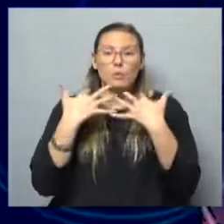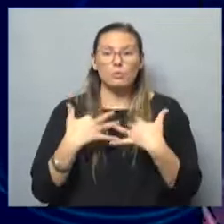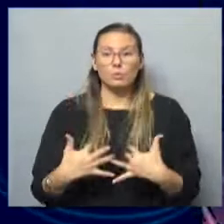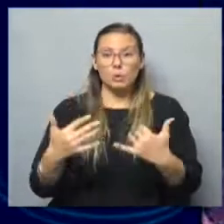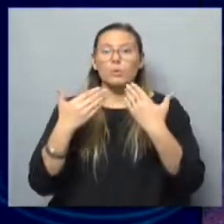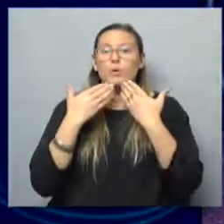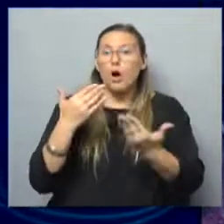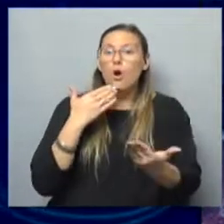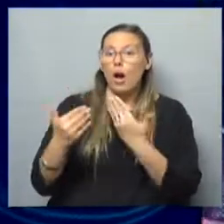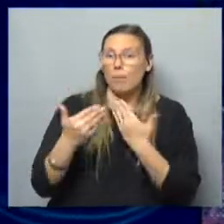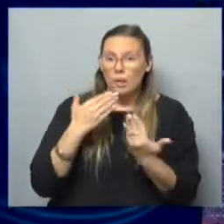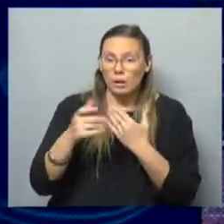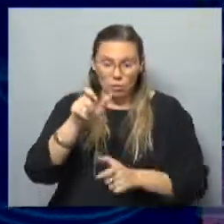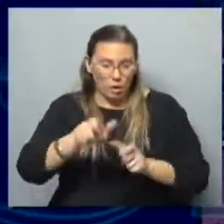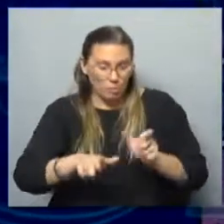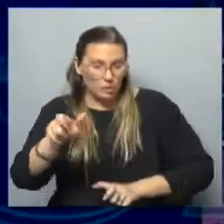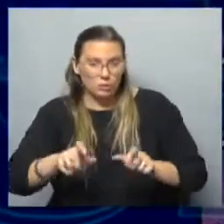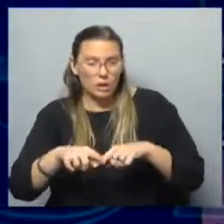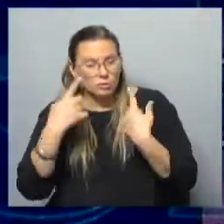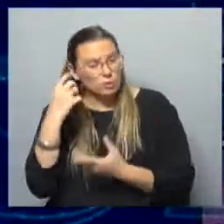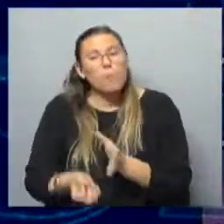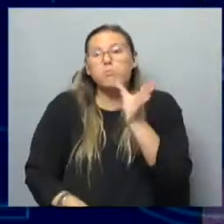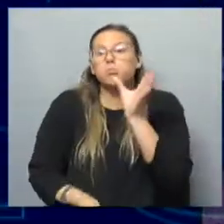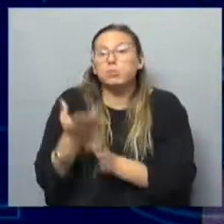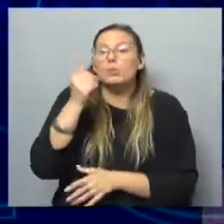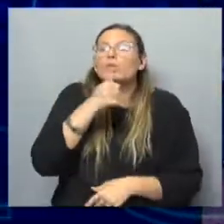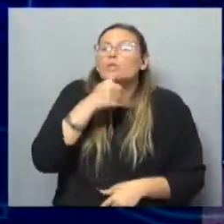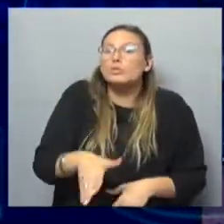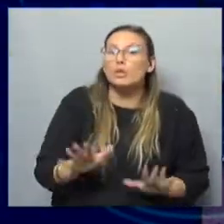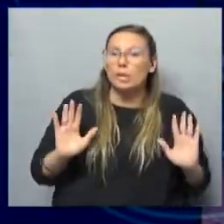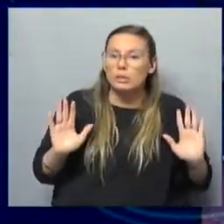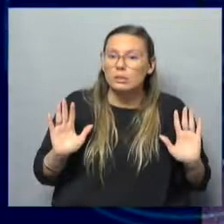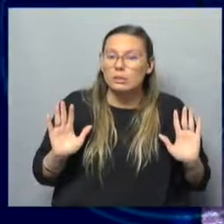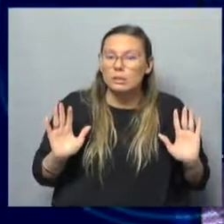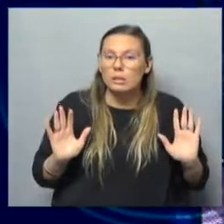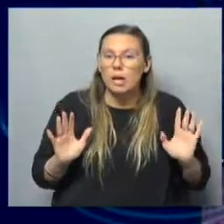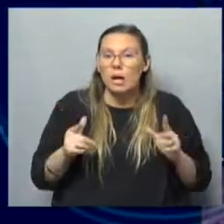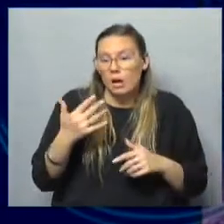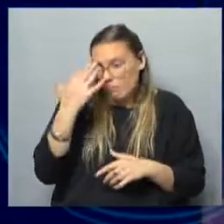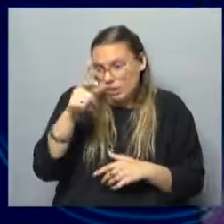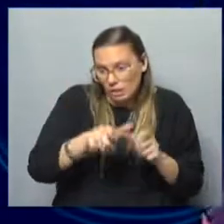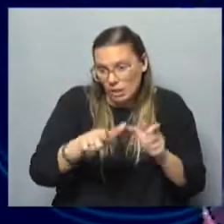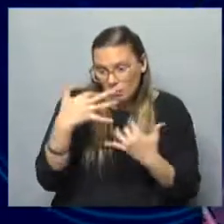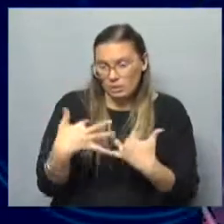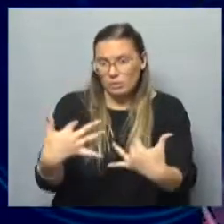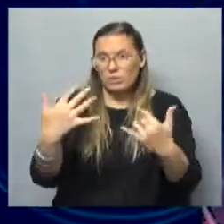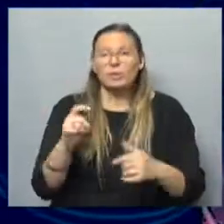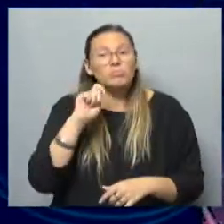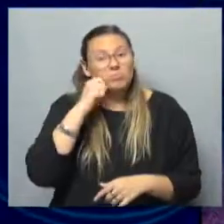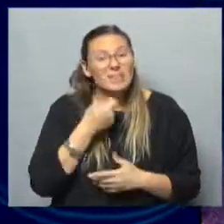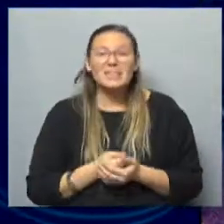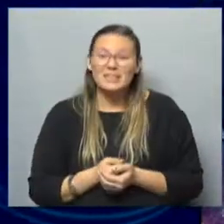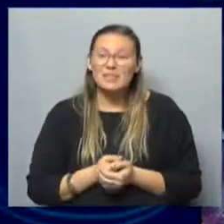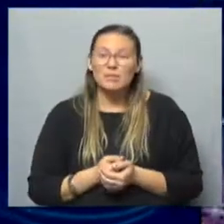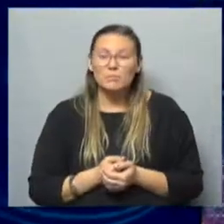una conversación con el público nosotros creamos historias ahí frente al público. Qué lindo eso que decís, Piero. Sí,